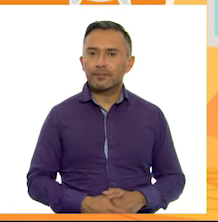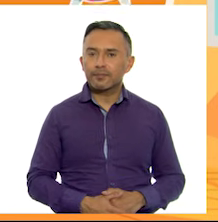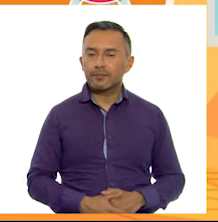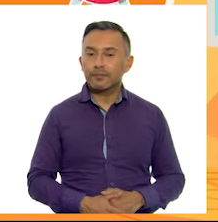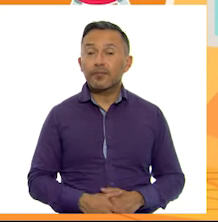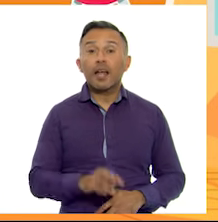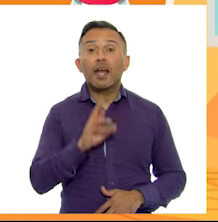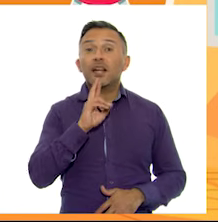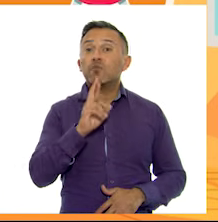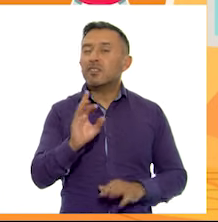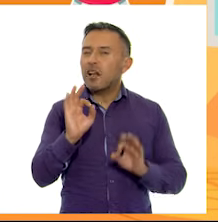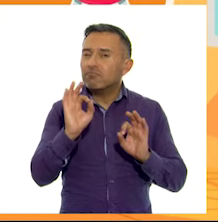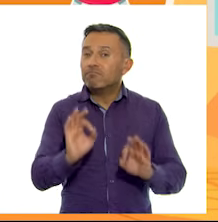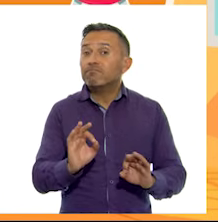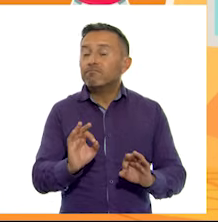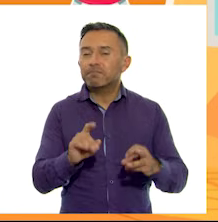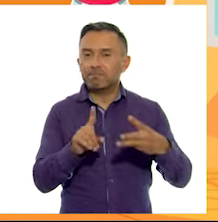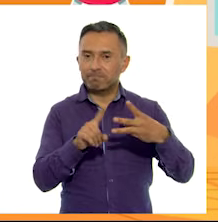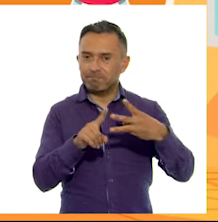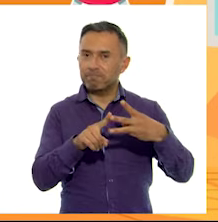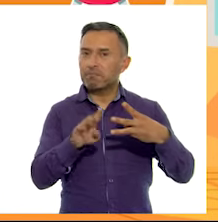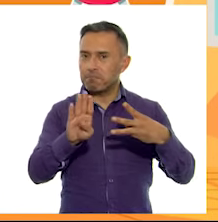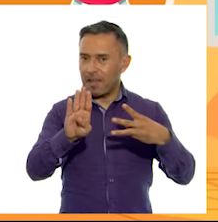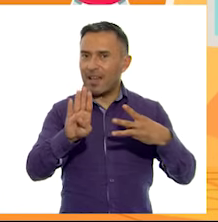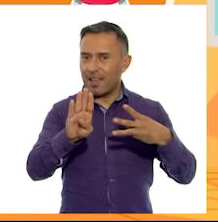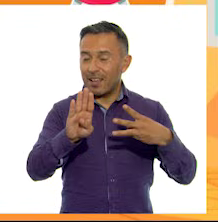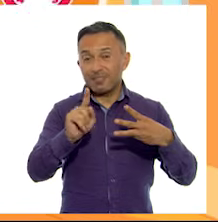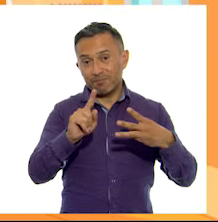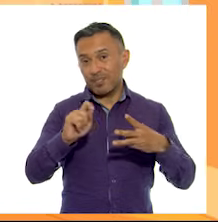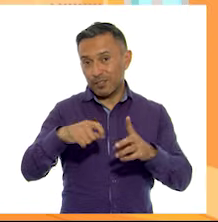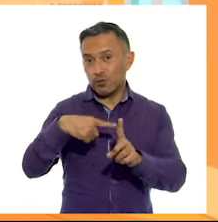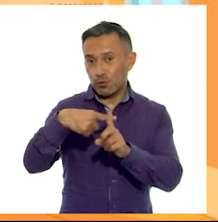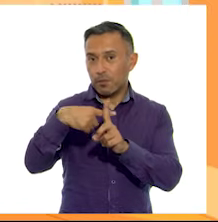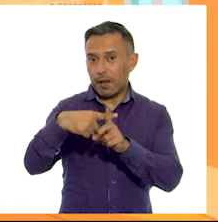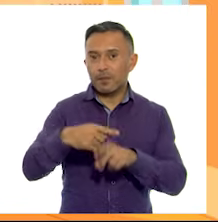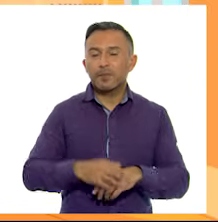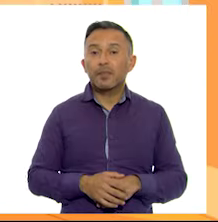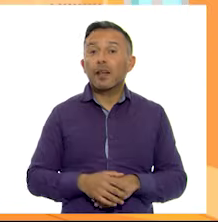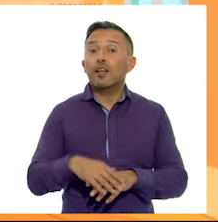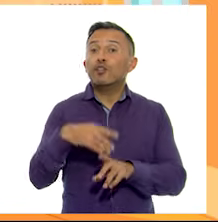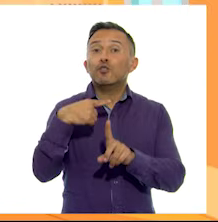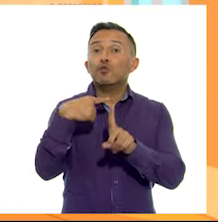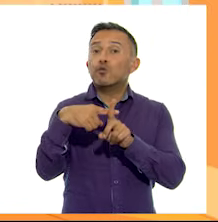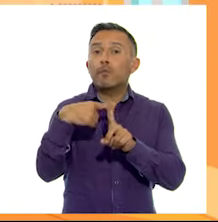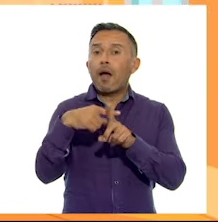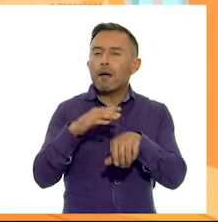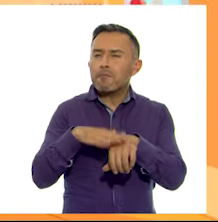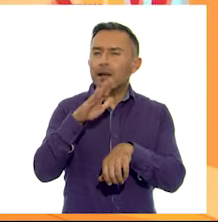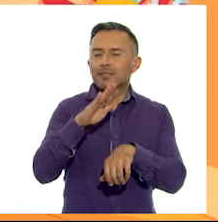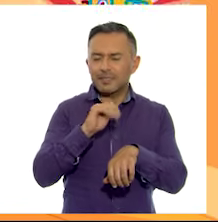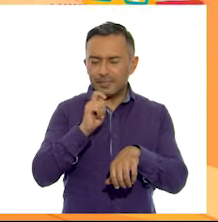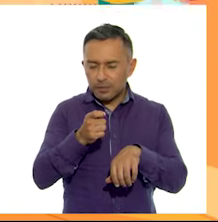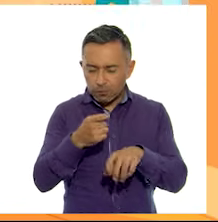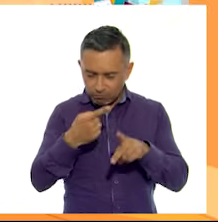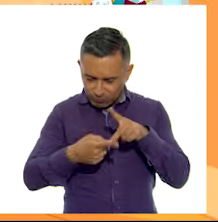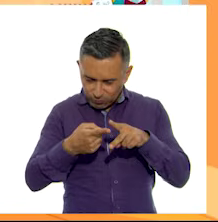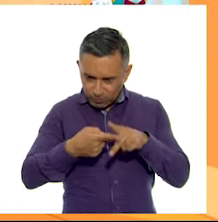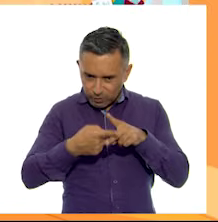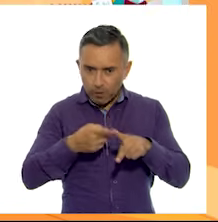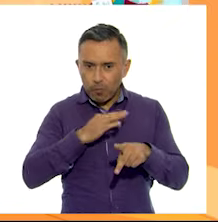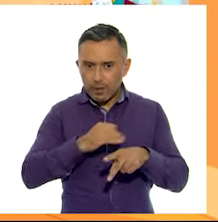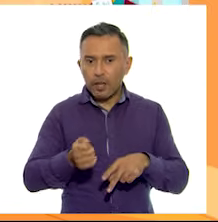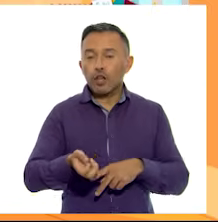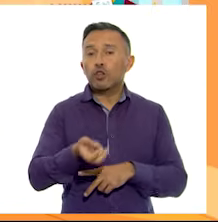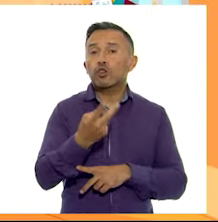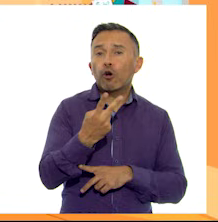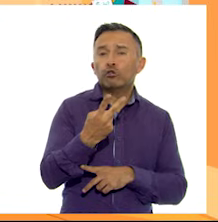La respuesta correcta es B. La suma. La suma es una operación aritmética que acumula la cantidad de